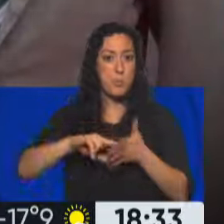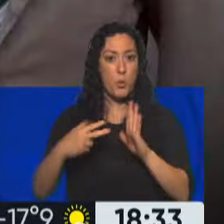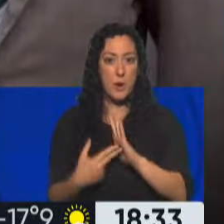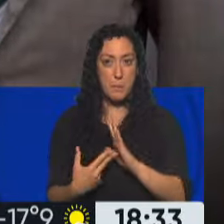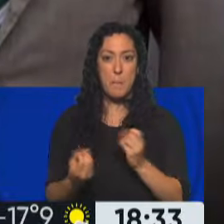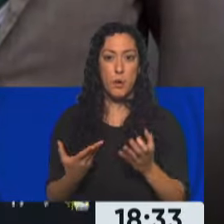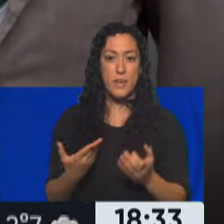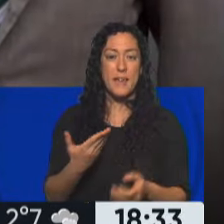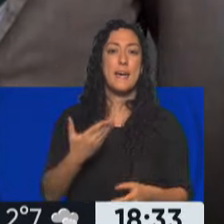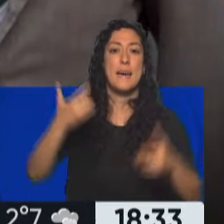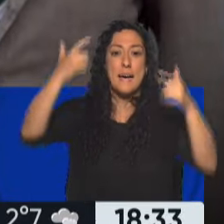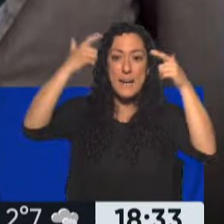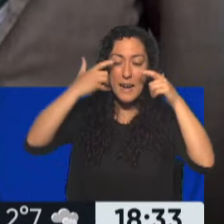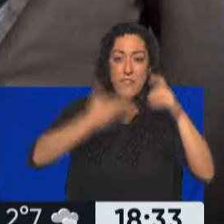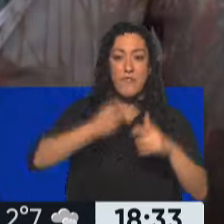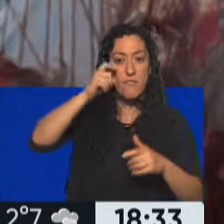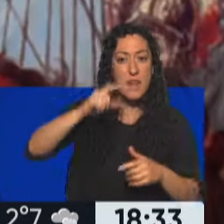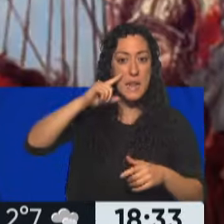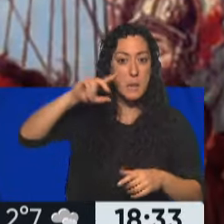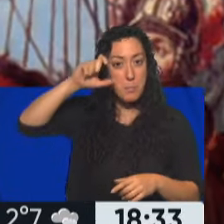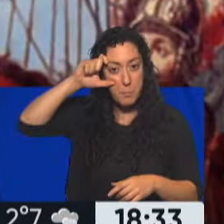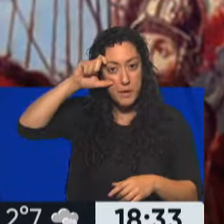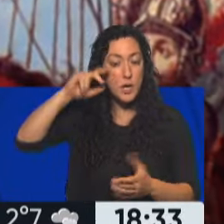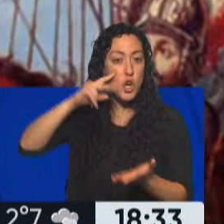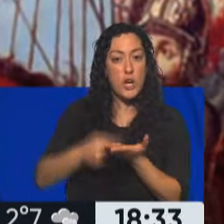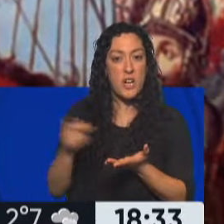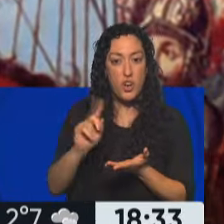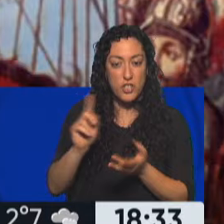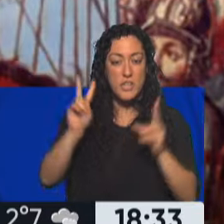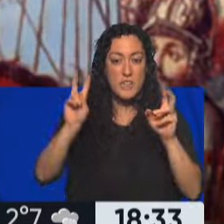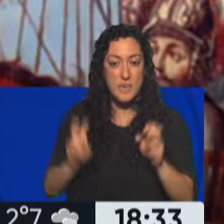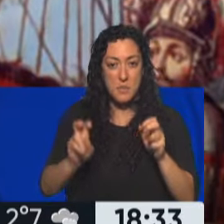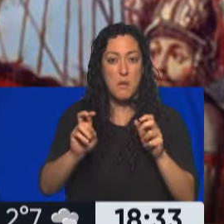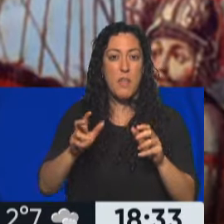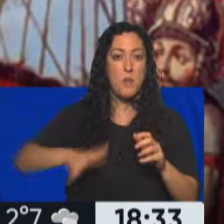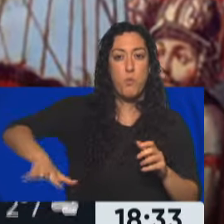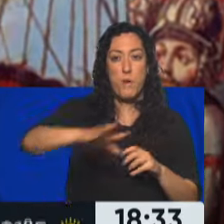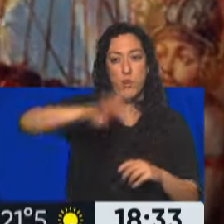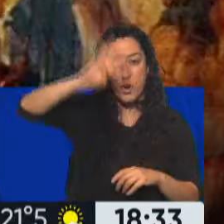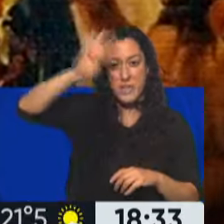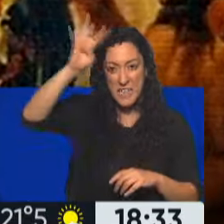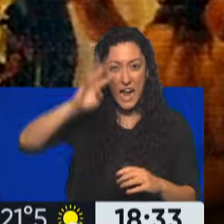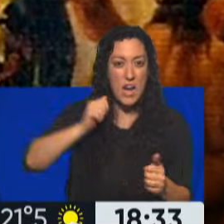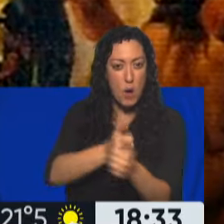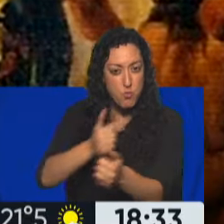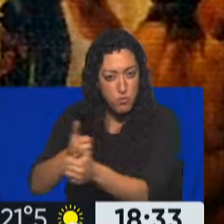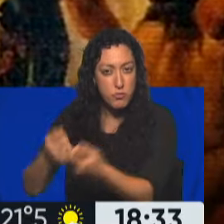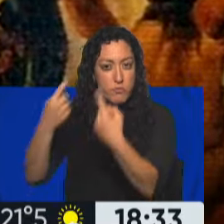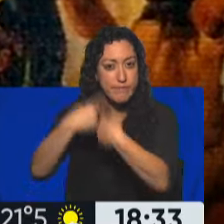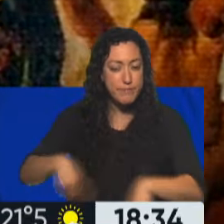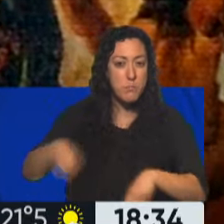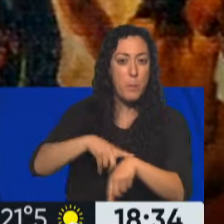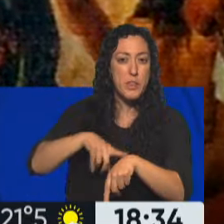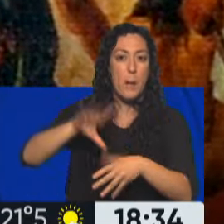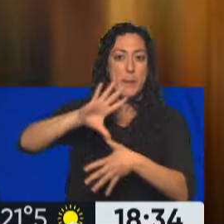al rey Felipe VI por negarse a reconocer y disculparse por abusos contra los pueblos originarios cometidos durante la conquista de